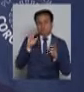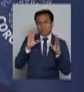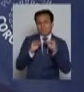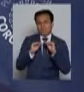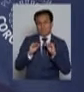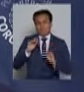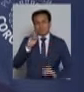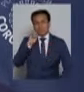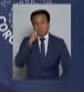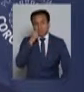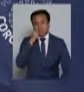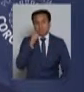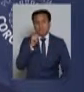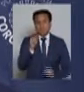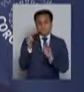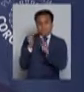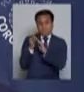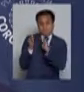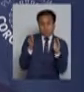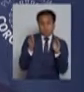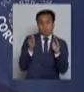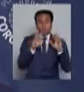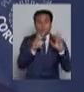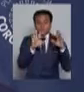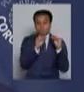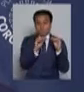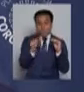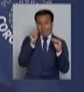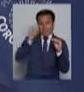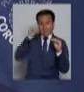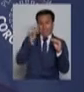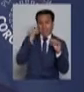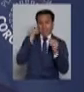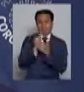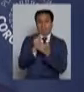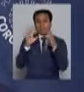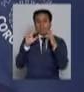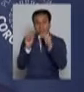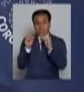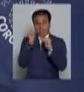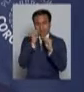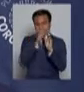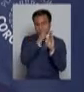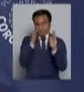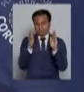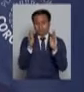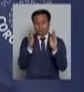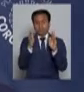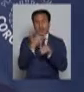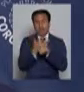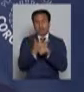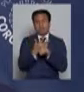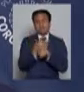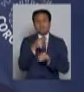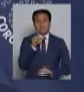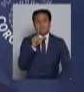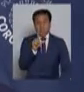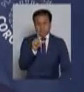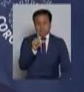Vale decir, en ese periodo de las 9 de la noche de anteayer a las 9 de la noche de ayer, anotamos